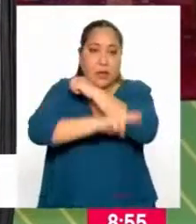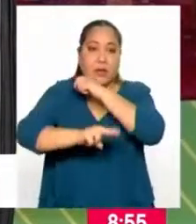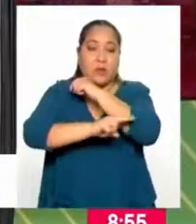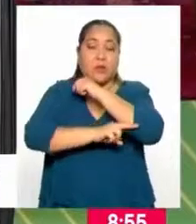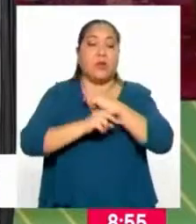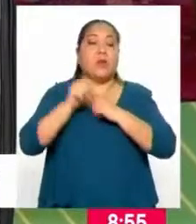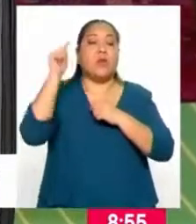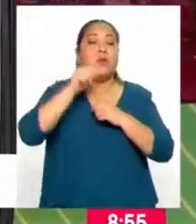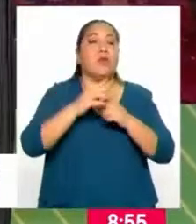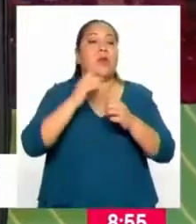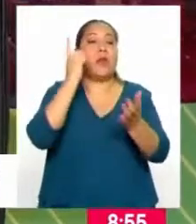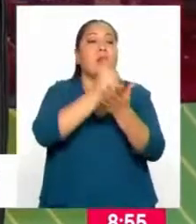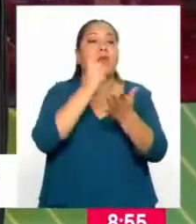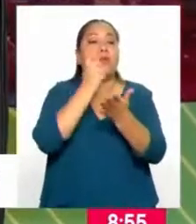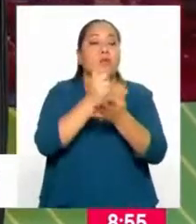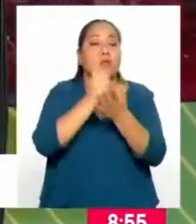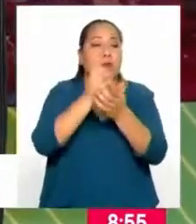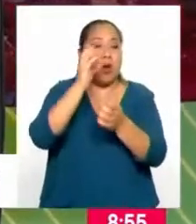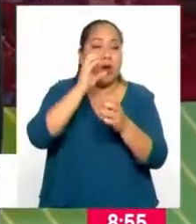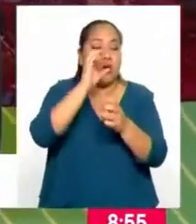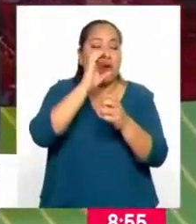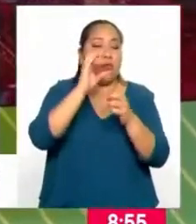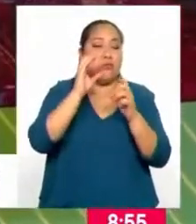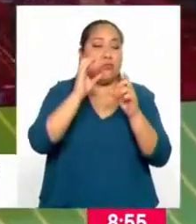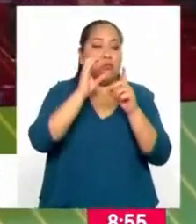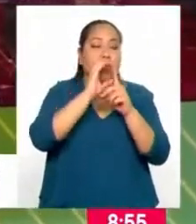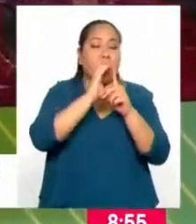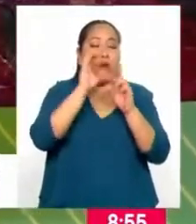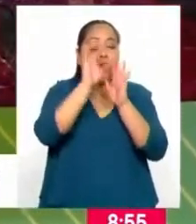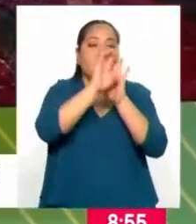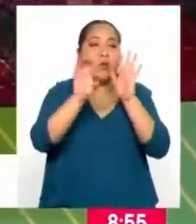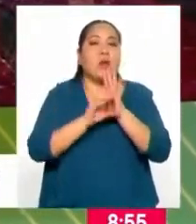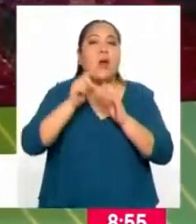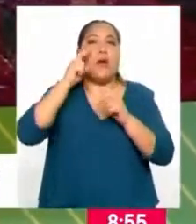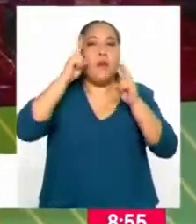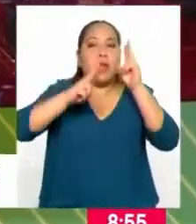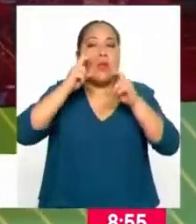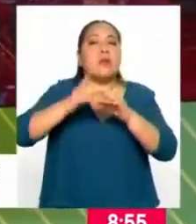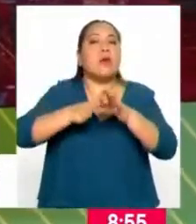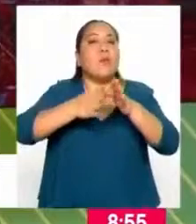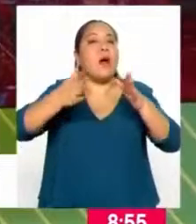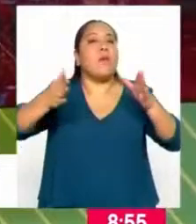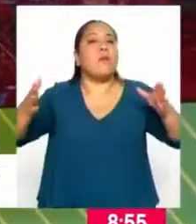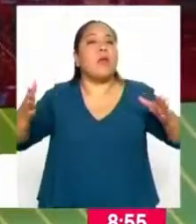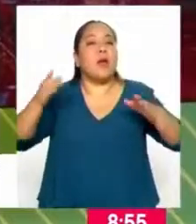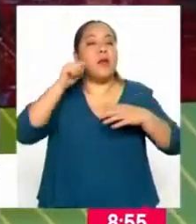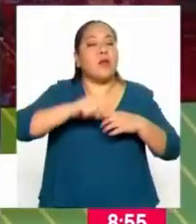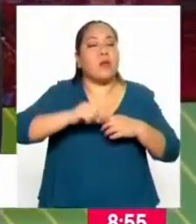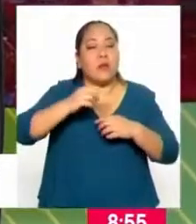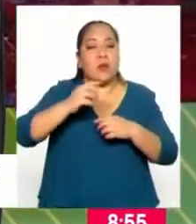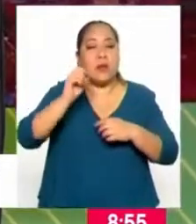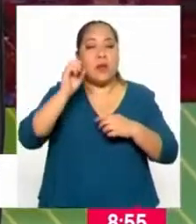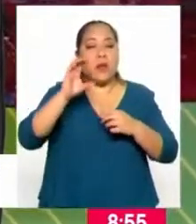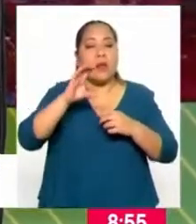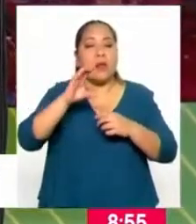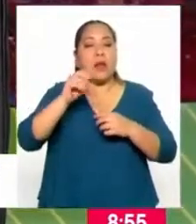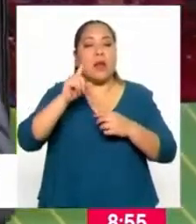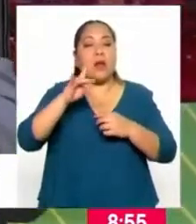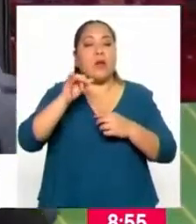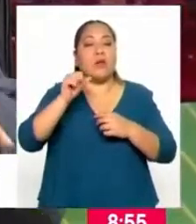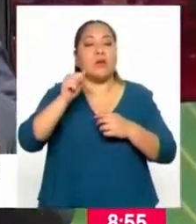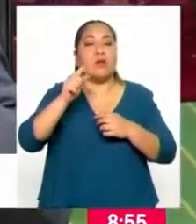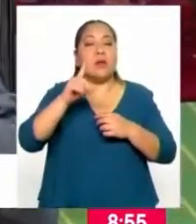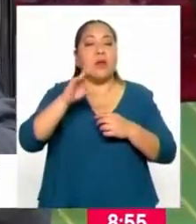denuncia constitucional que tiene que resolver el Congreso respecto de si se puede ampliar o no las causales del 117. Eso es una